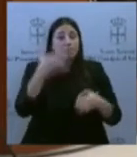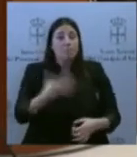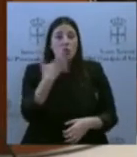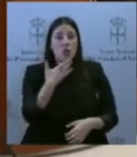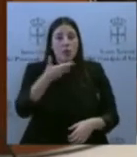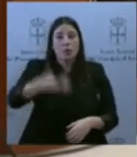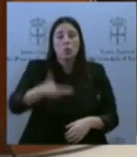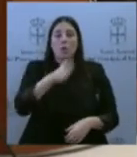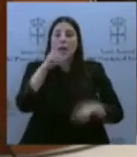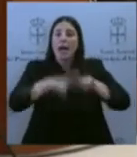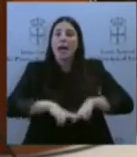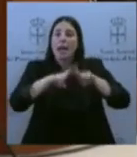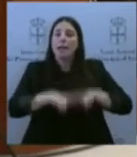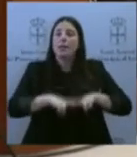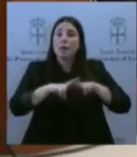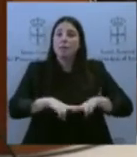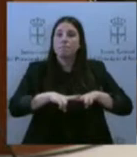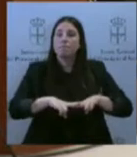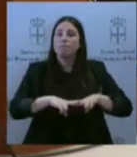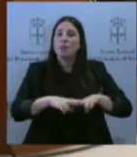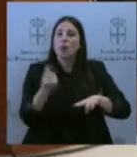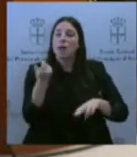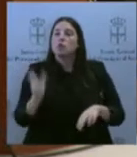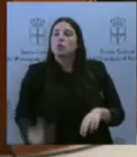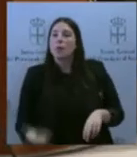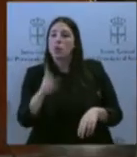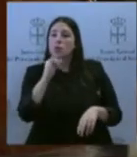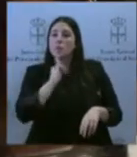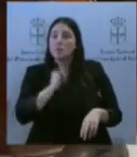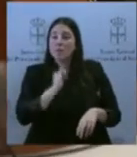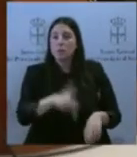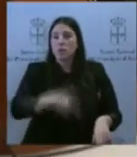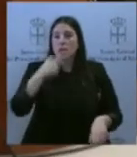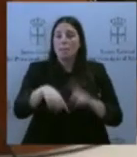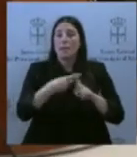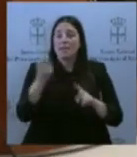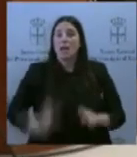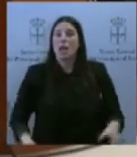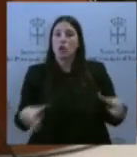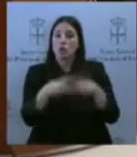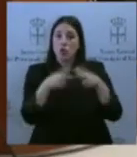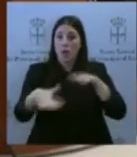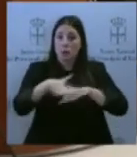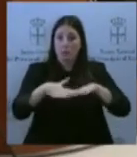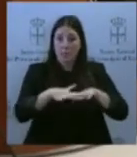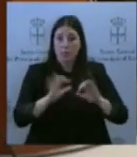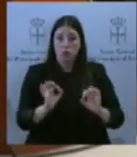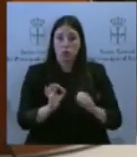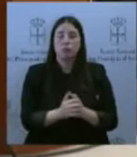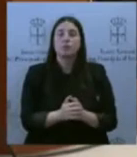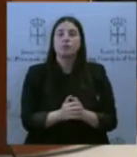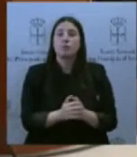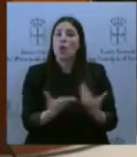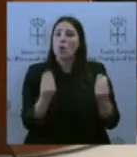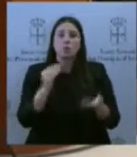de las rentas mínimas en general y del salario social básico en particular. En demasiadas ocasiones